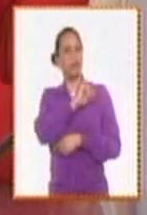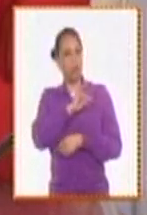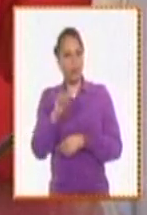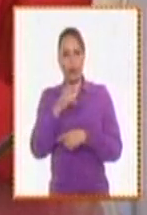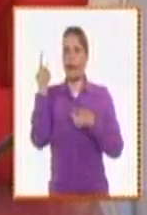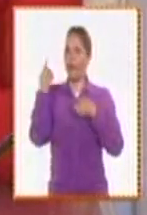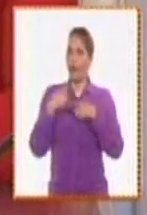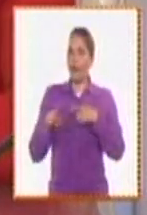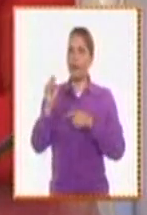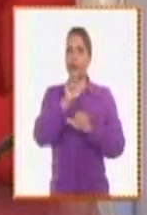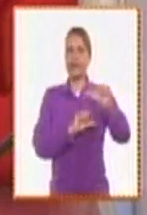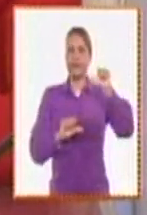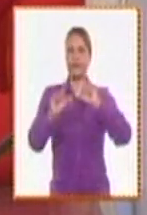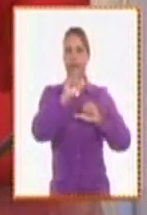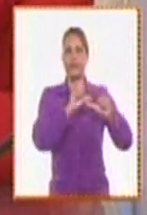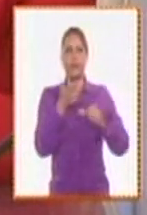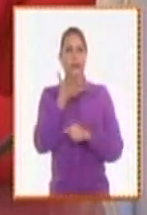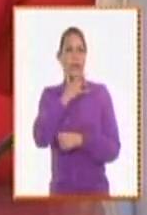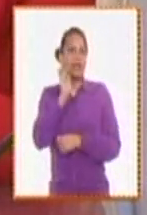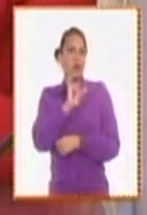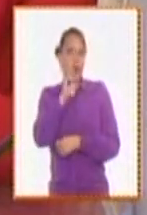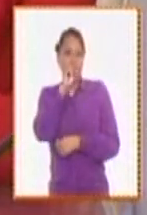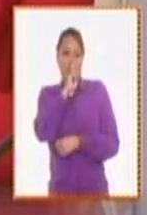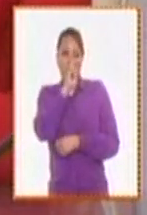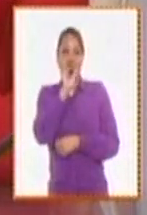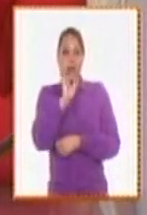otras sustancias con efectos similares a las drogas.